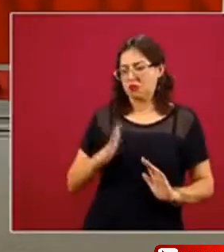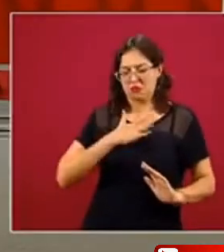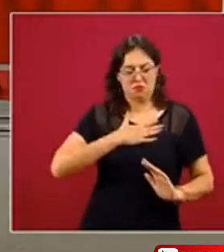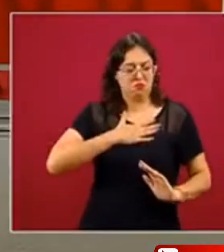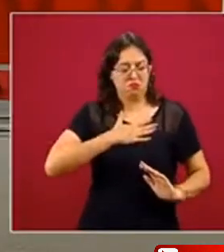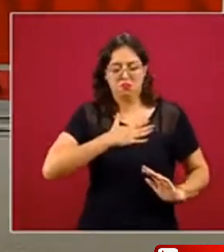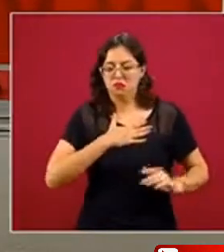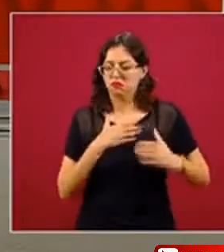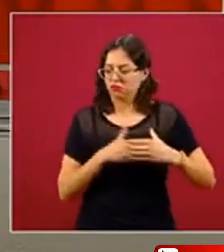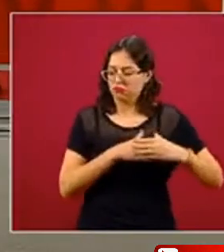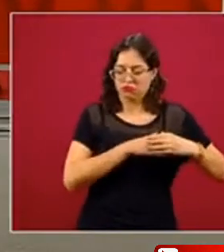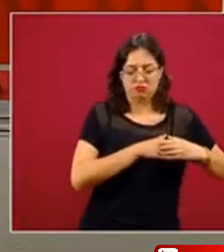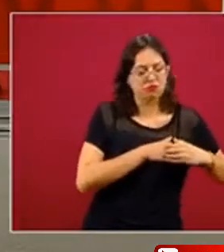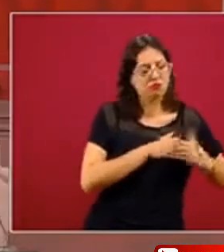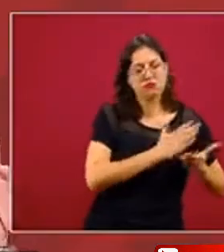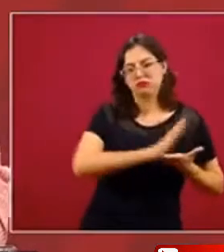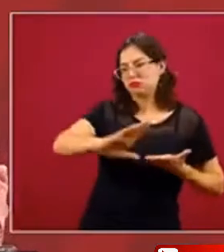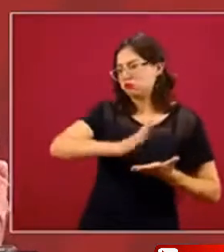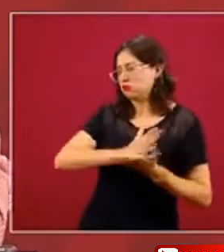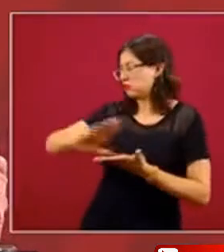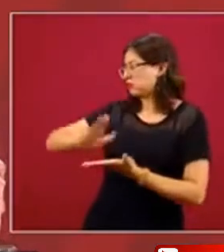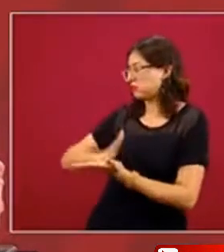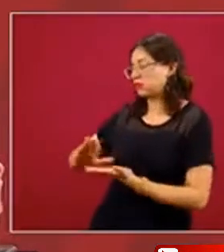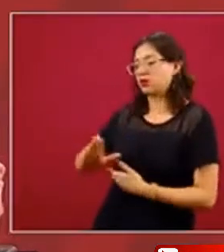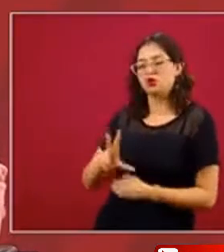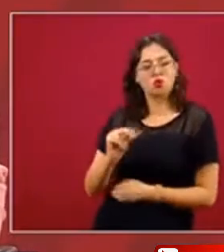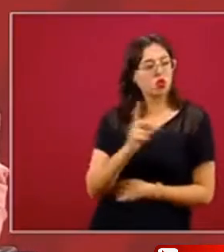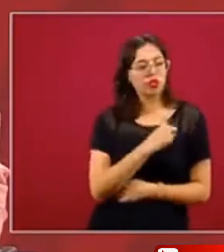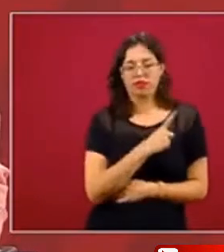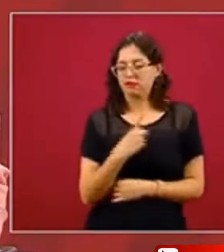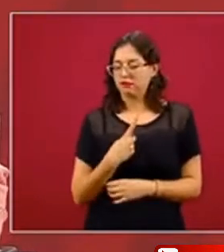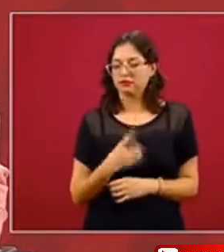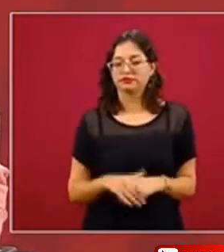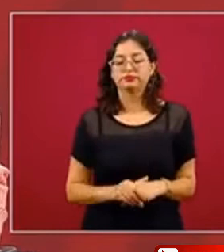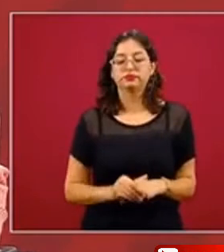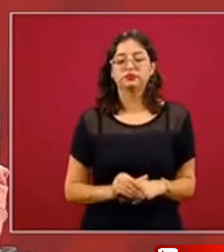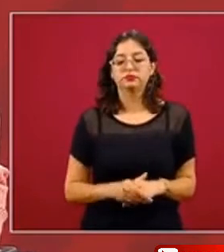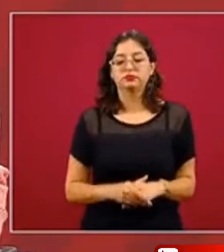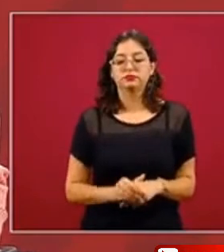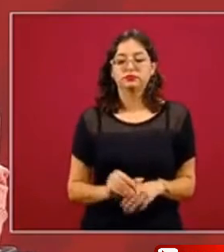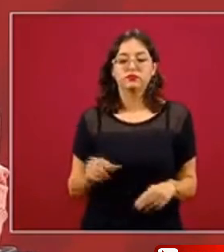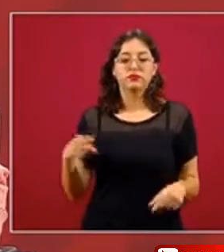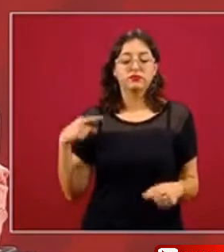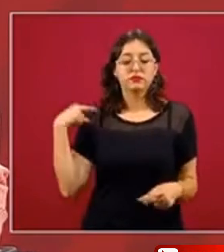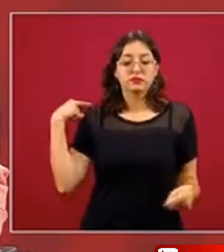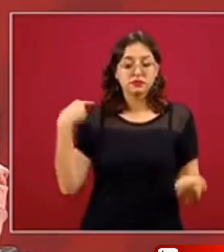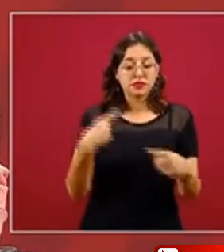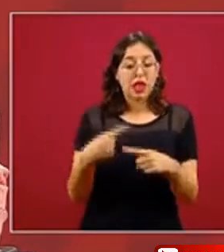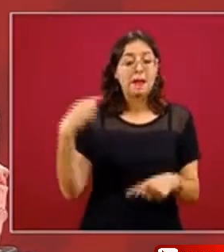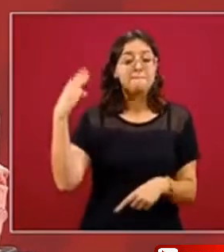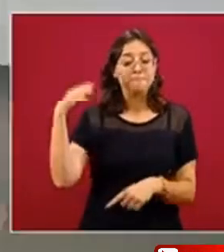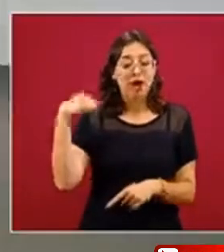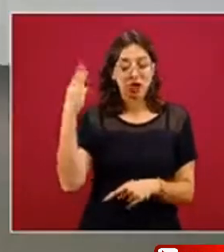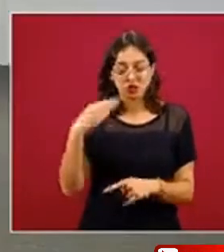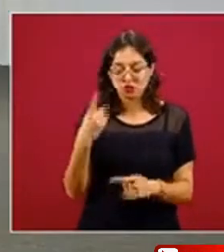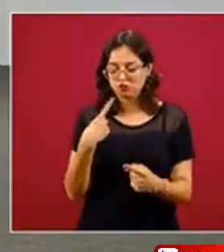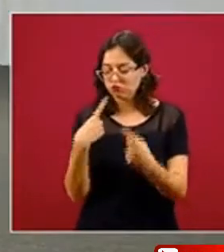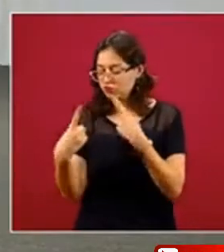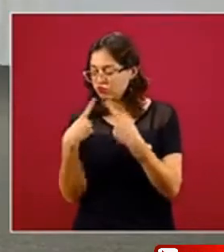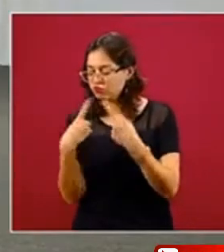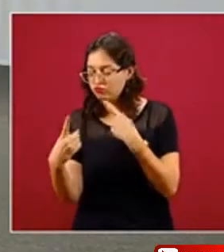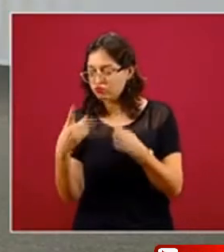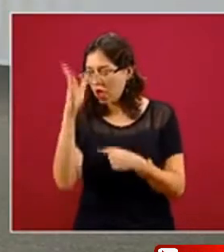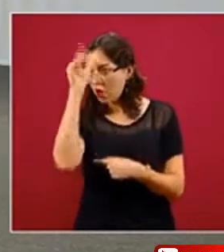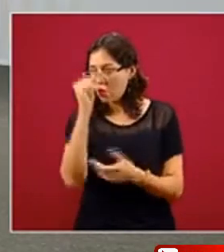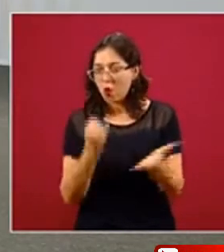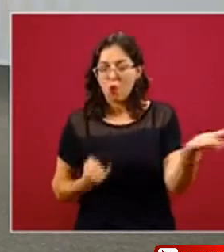las personas. Desde esas semanas de las que estoy hablando, durante marzo, resolvimos que